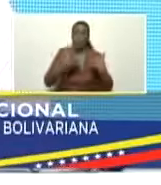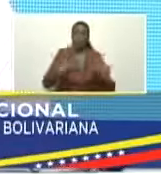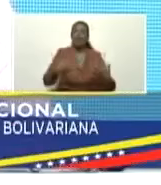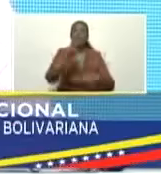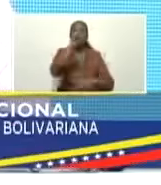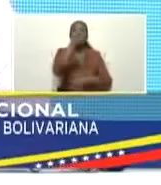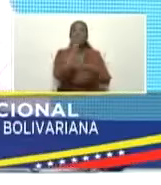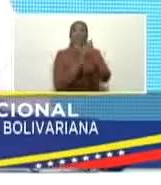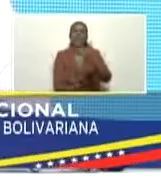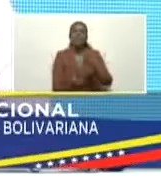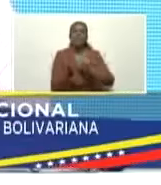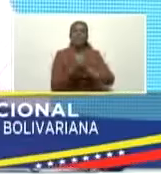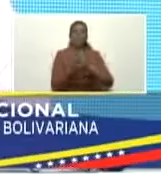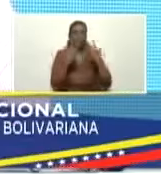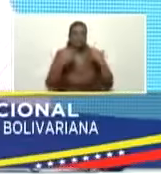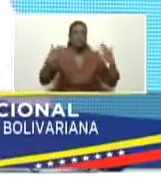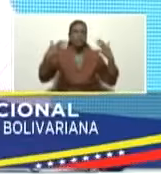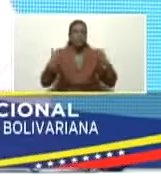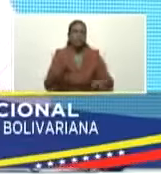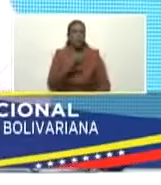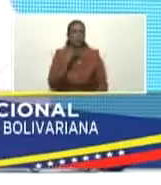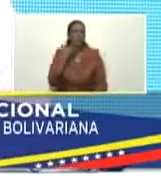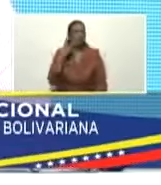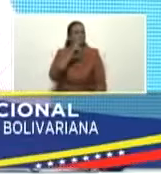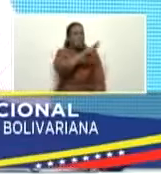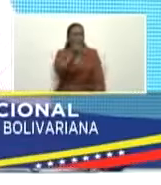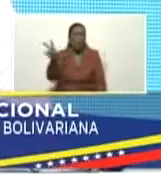UNEFA. Y me da una gran alegría,